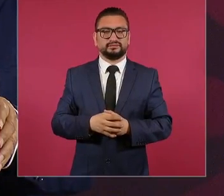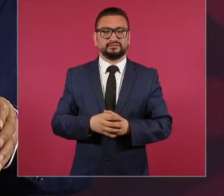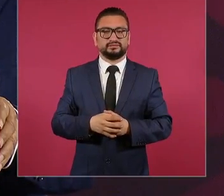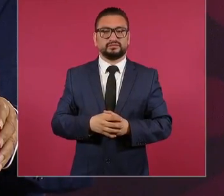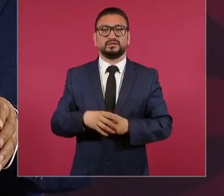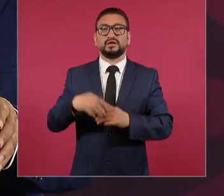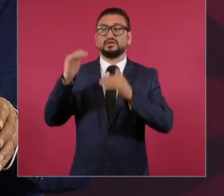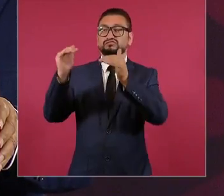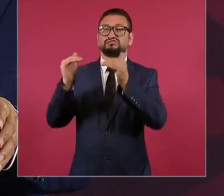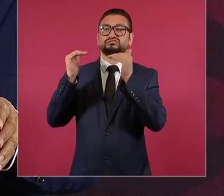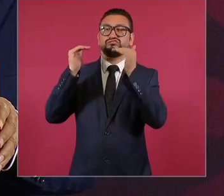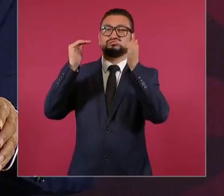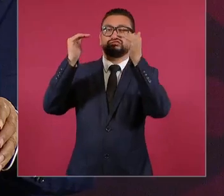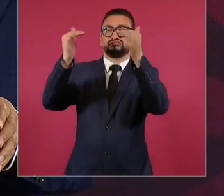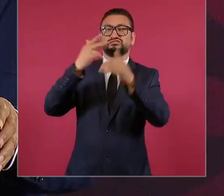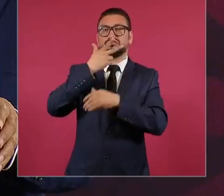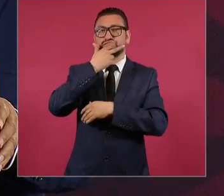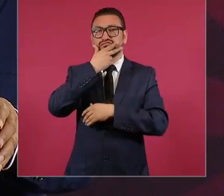hombres